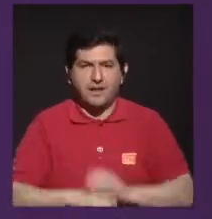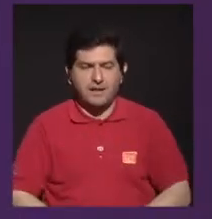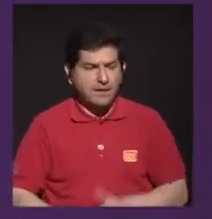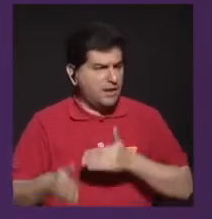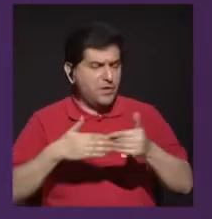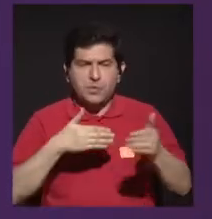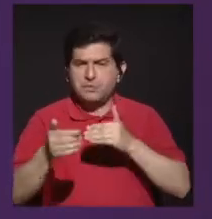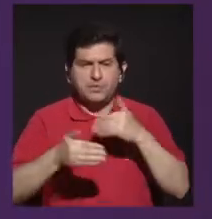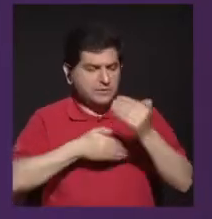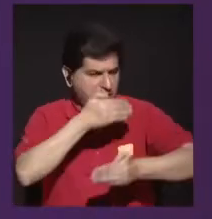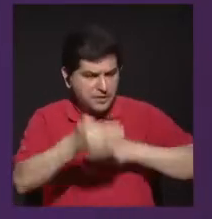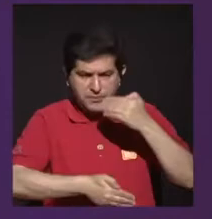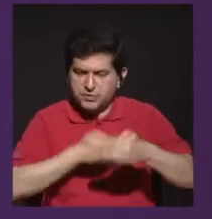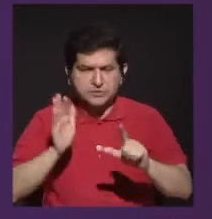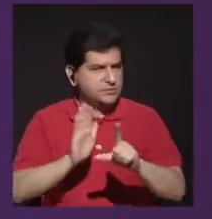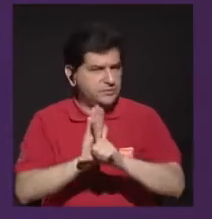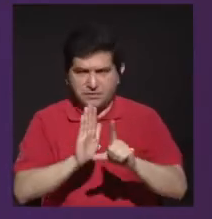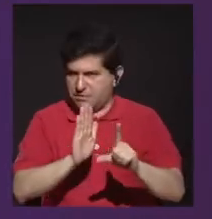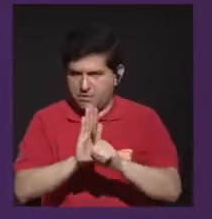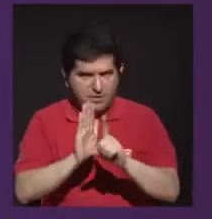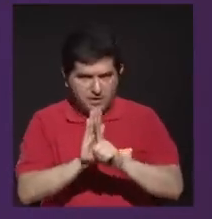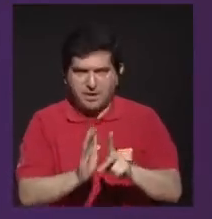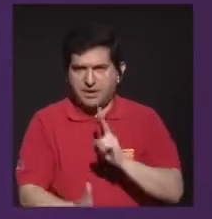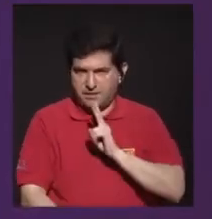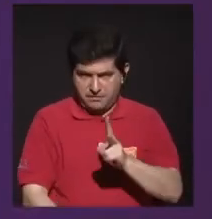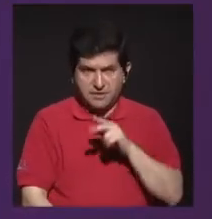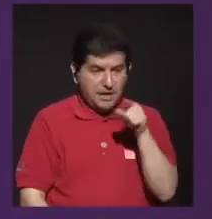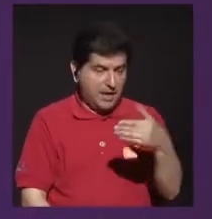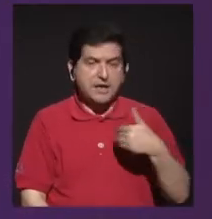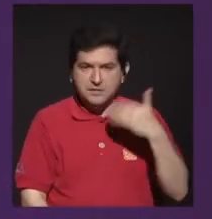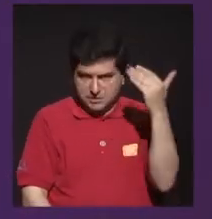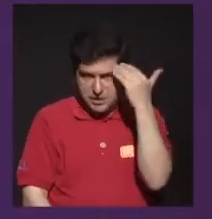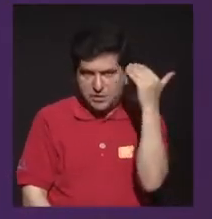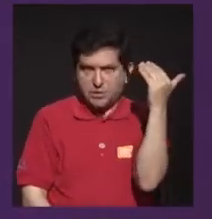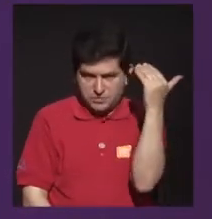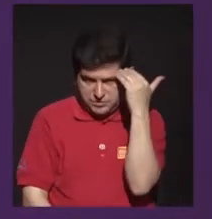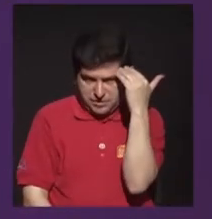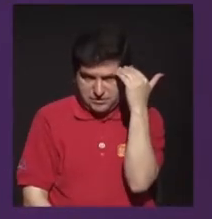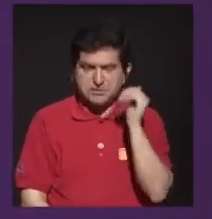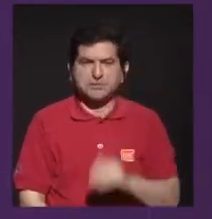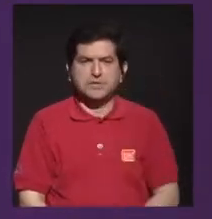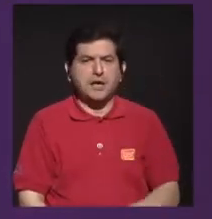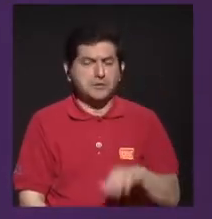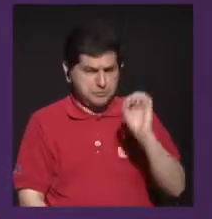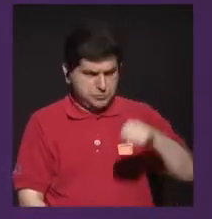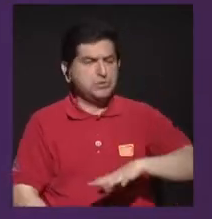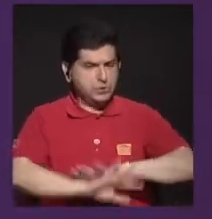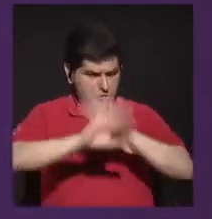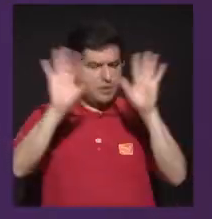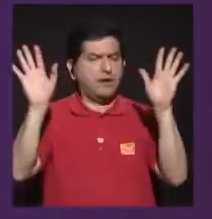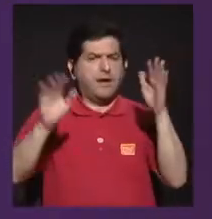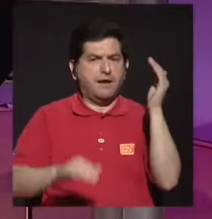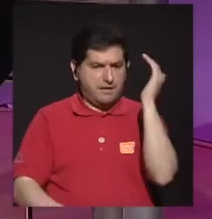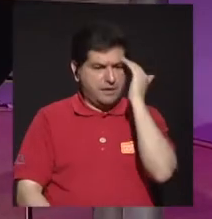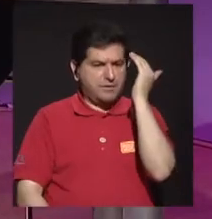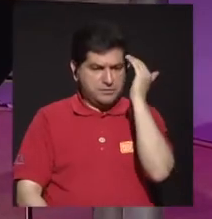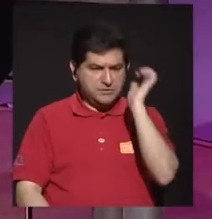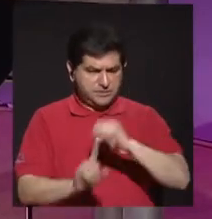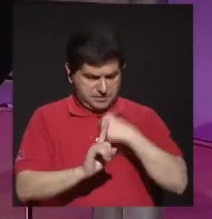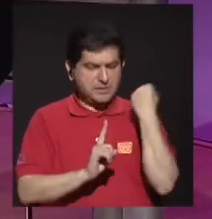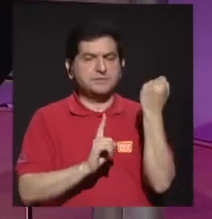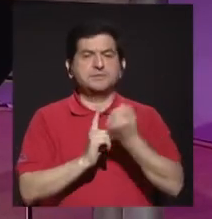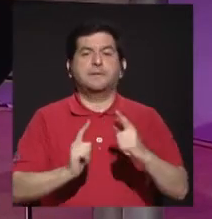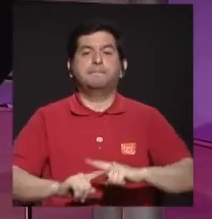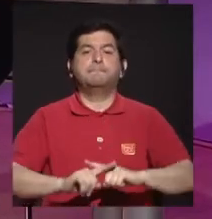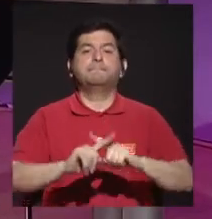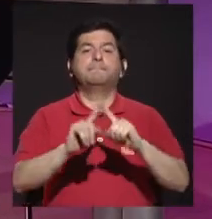pesar de ser una dinámica ilegal, realmente, o sea, ellas tienen conciencia de, o sea, hay una conciencia, claro, hay una conciencia de eso,